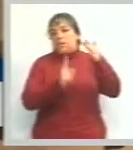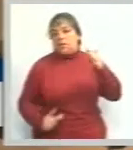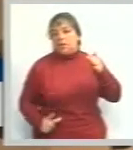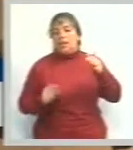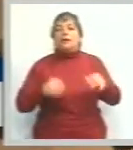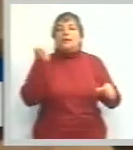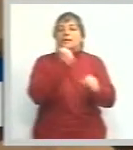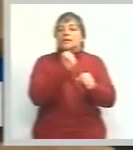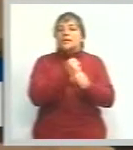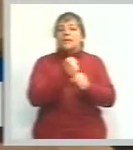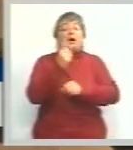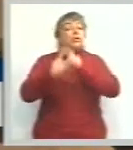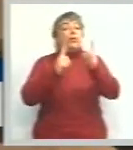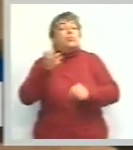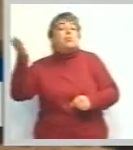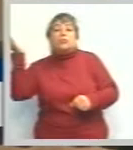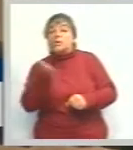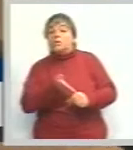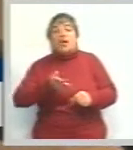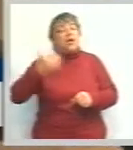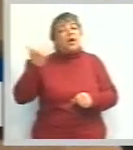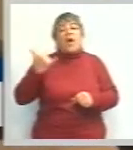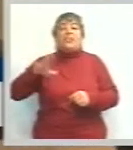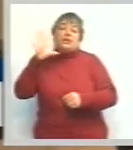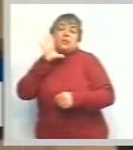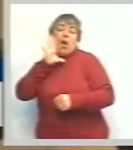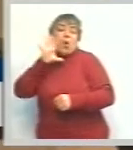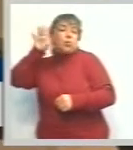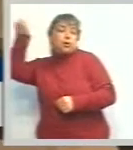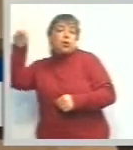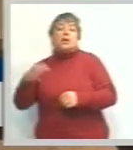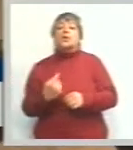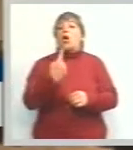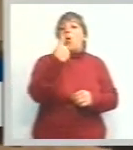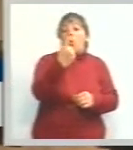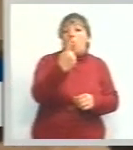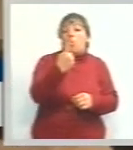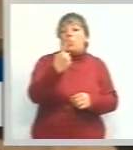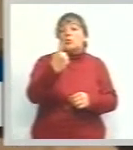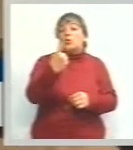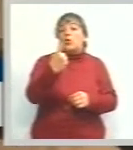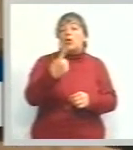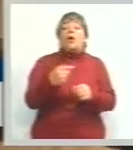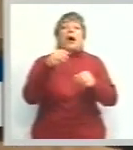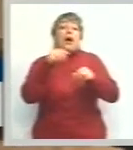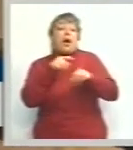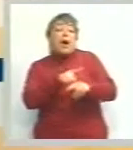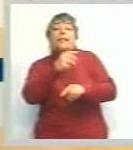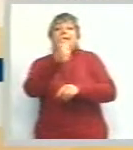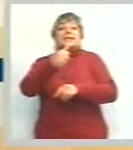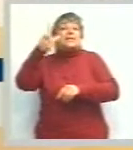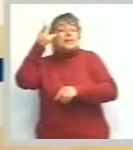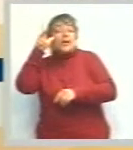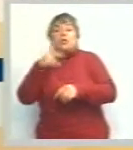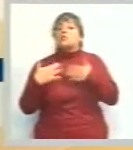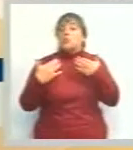con un porcentaje que viene de Estados Unidos, que dice que uno de cada 68 personas están dentro del espectro